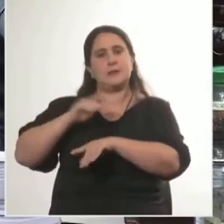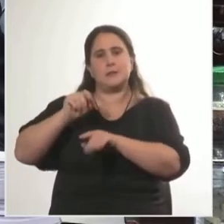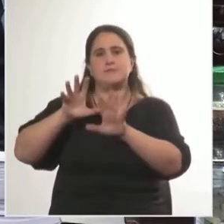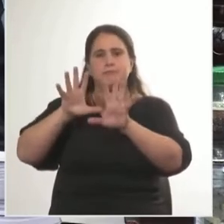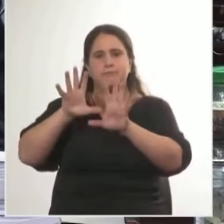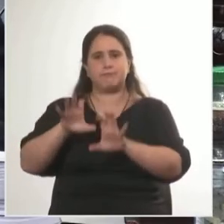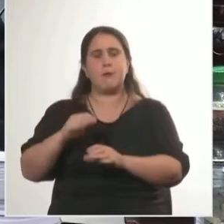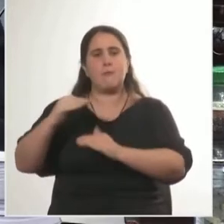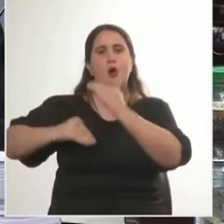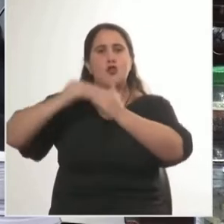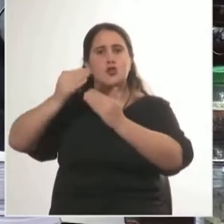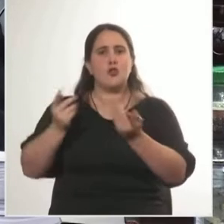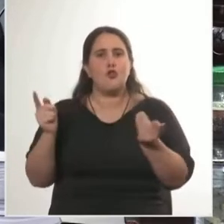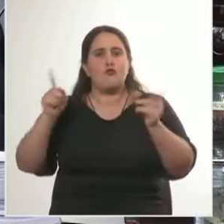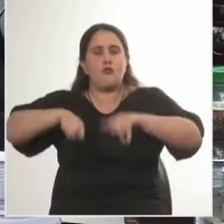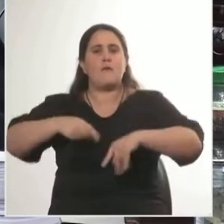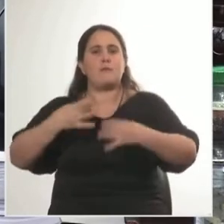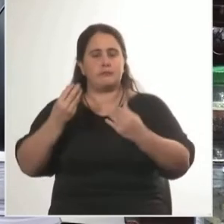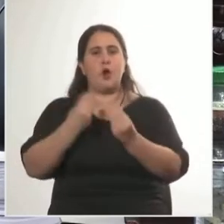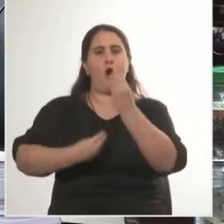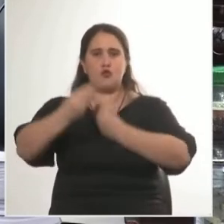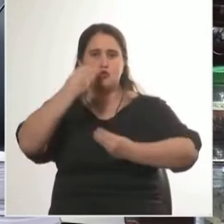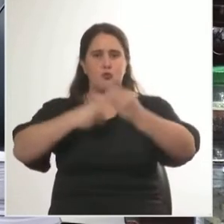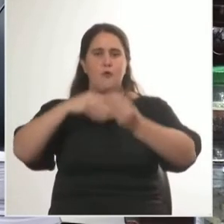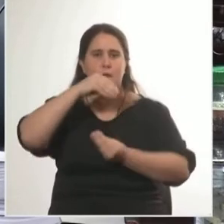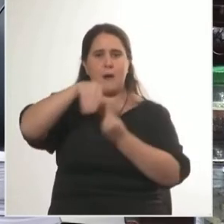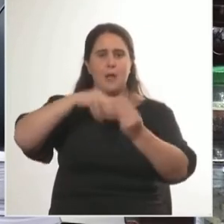proceso de recuperación del consumo de